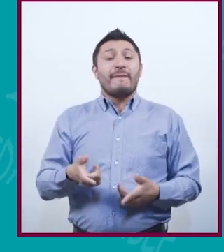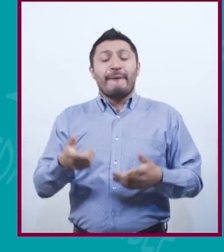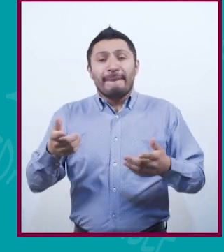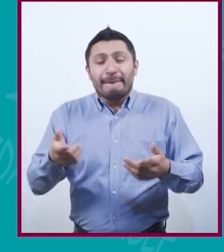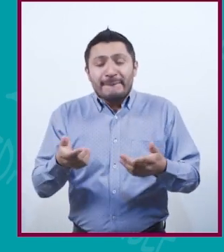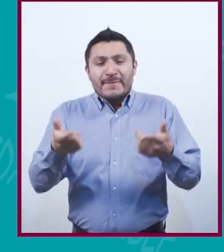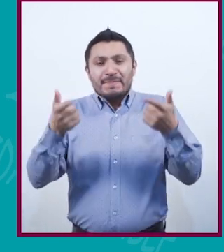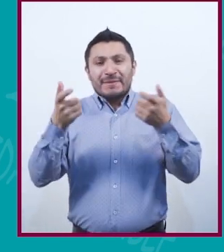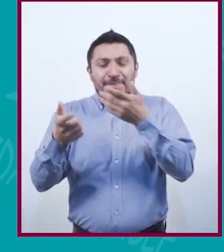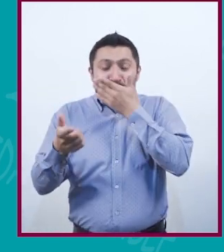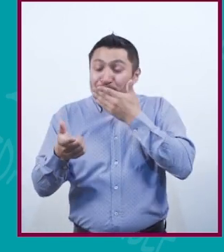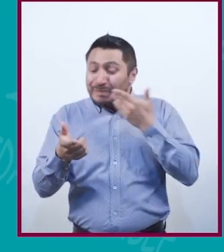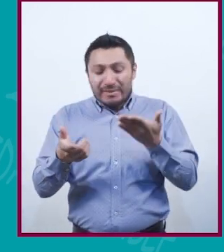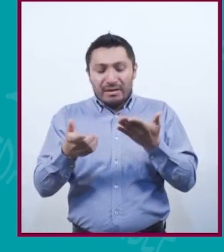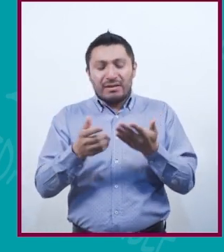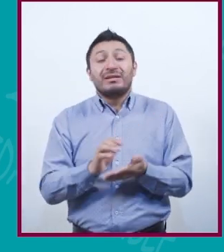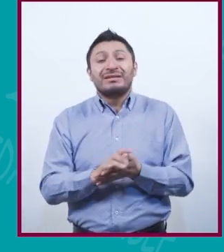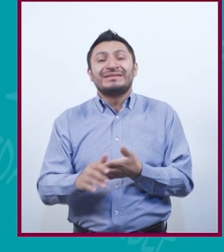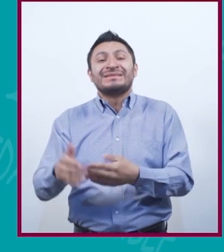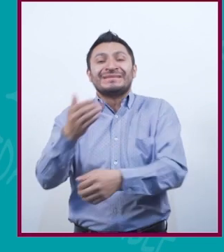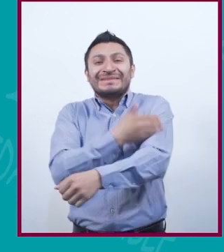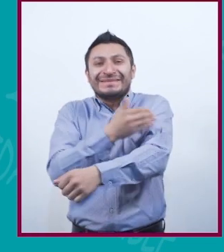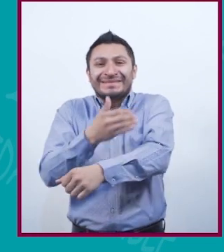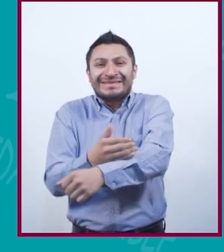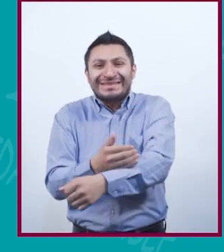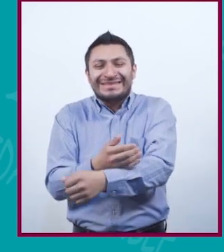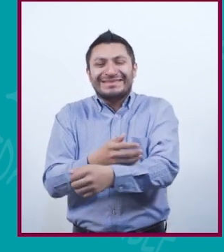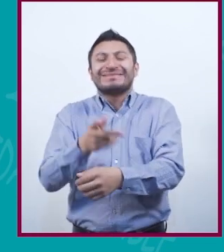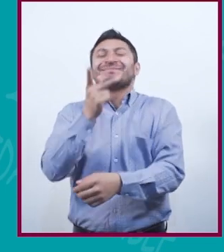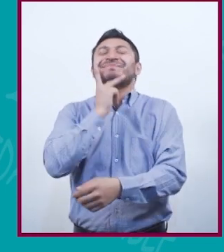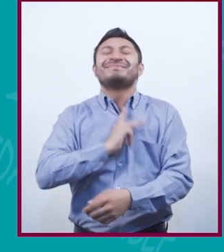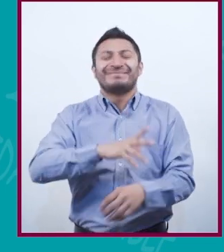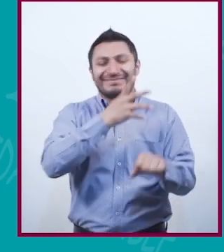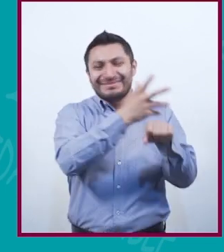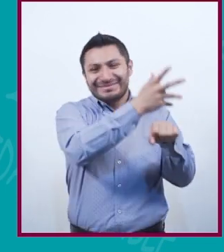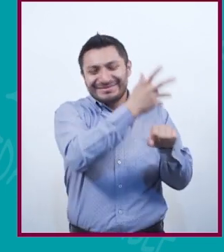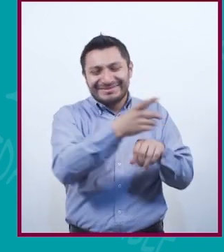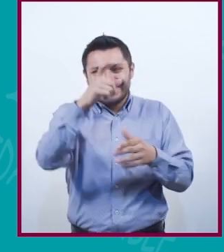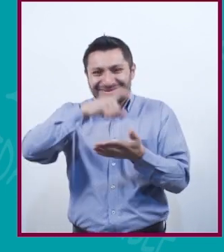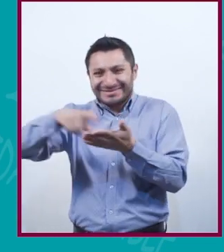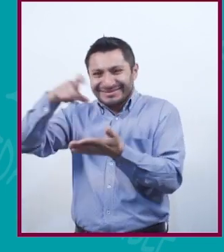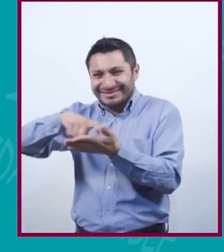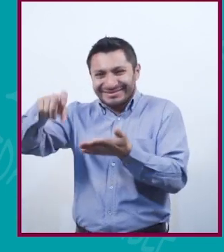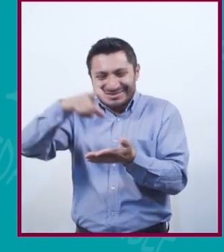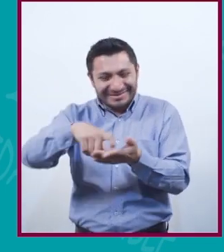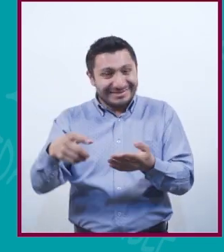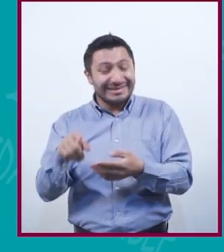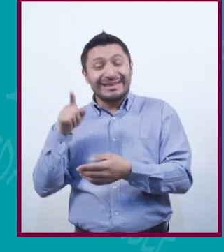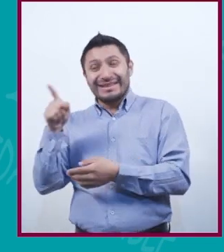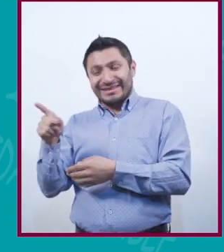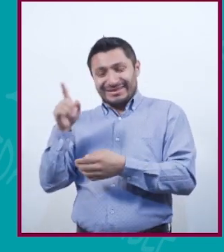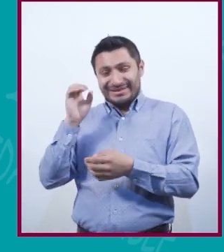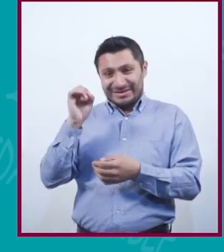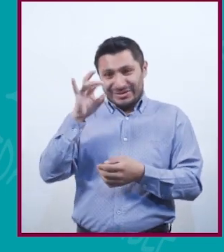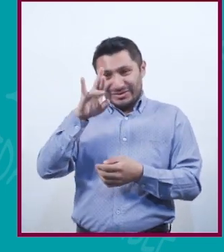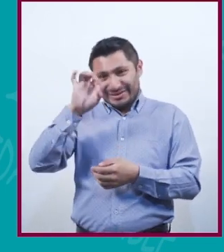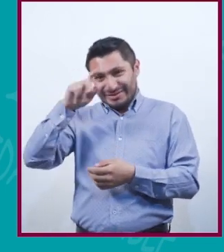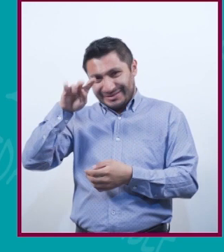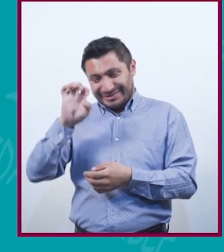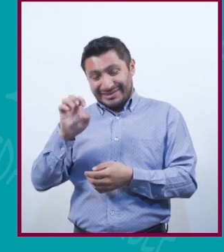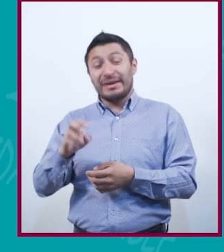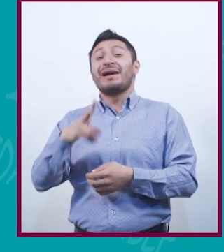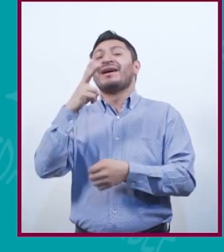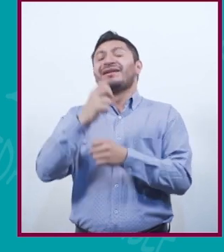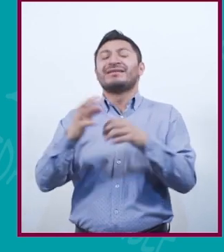también económicos. Compañías petroleras estadounidenses empezaron a comprar concesiones en Medio Oriente.